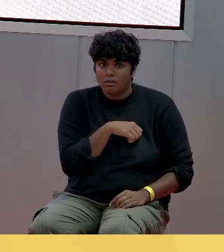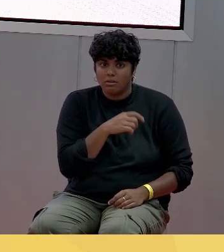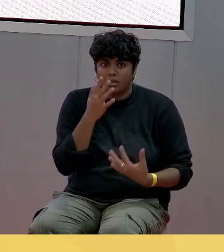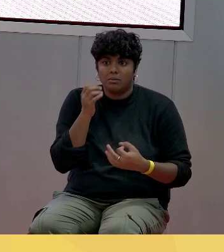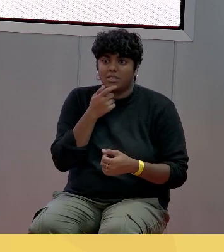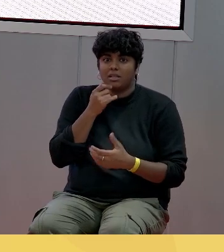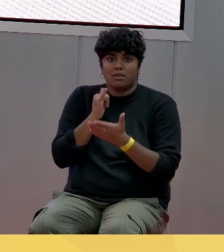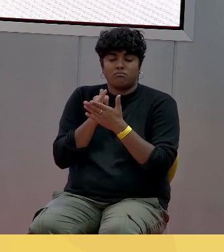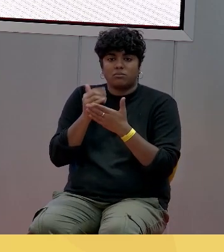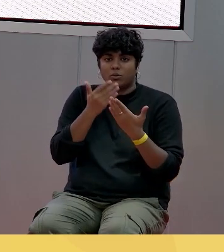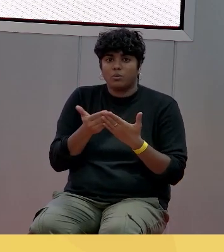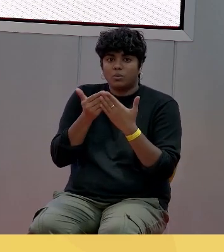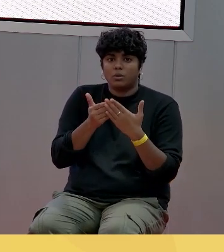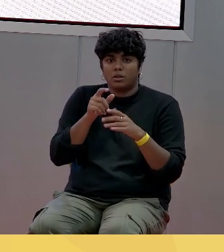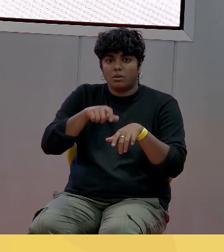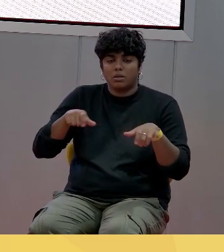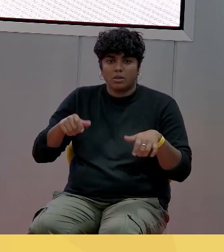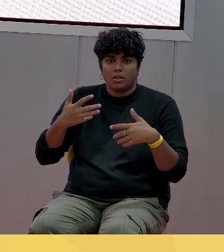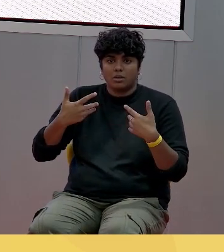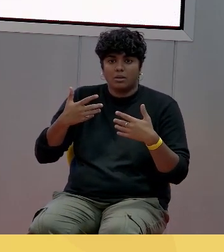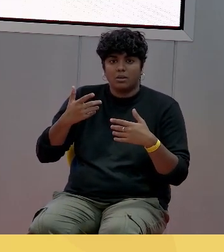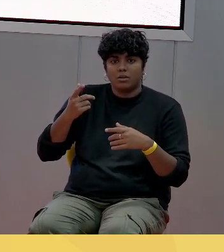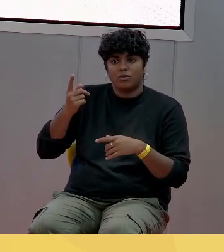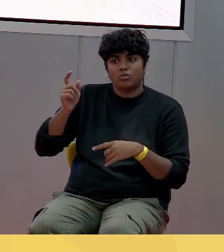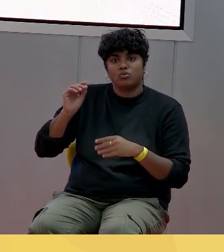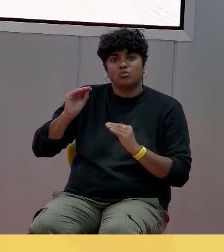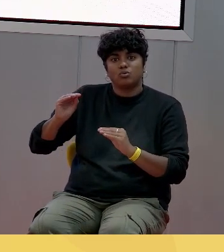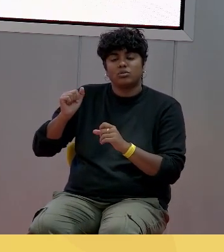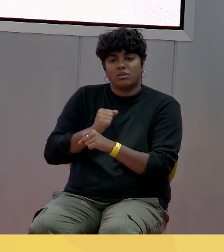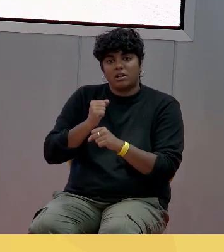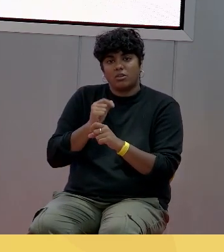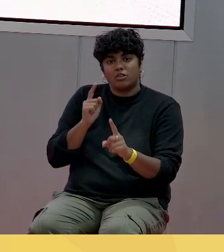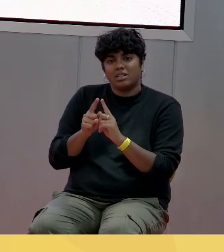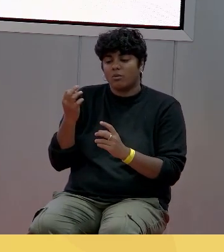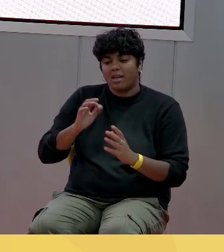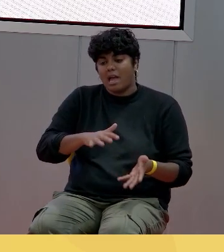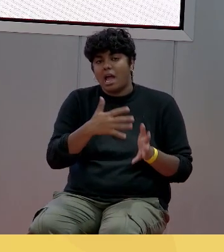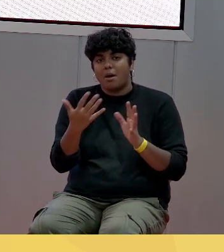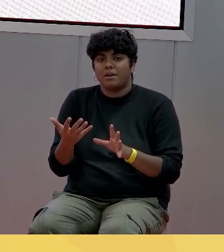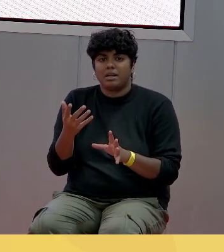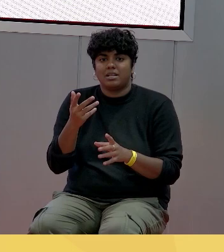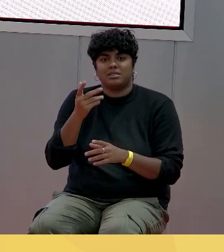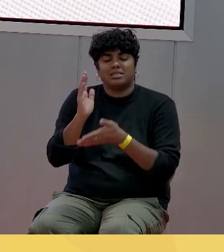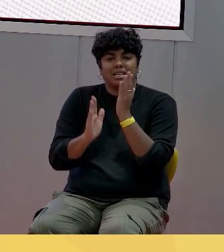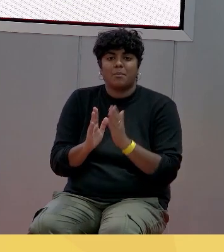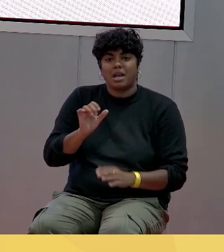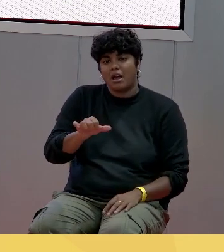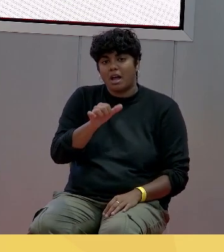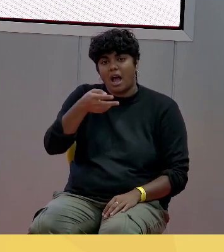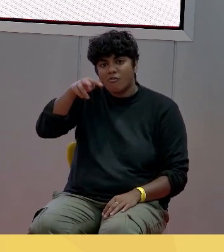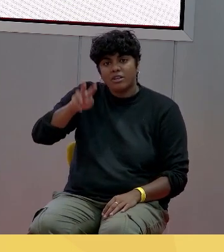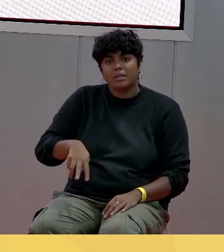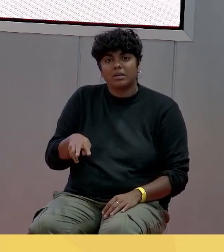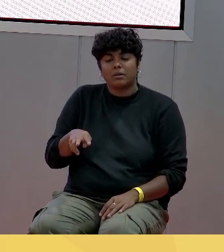en Inglaterra, de intimidar a sus propios trabajadores para que tuvieran que aplicar sí o sí la terapia afirmativa y no darle lugar para